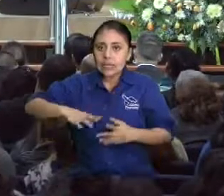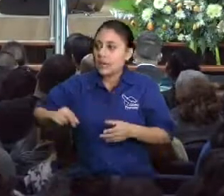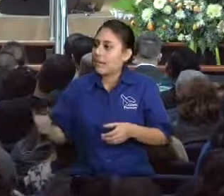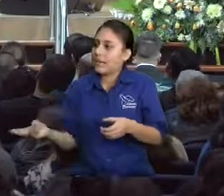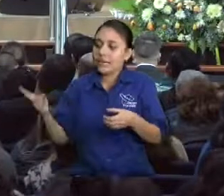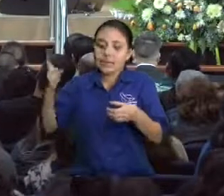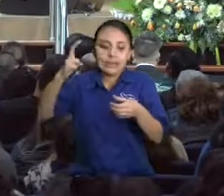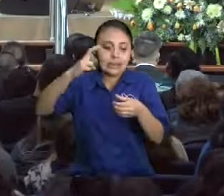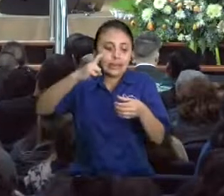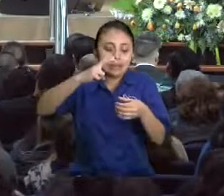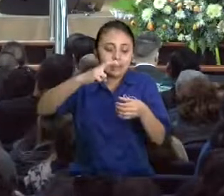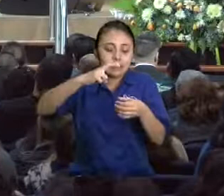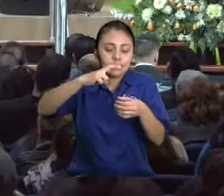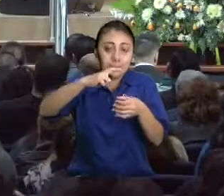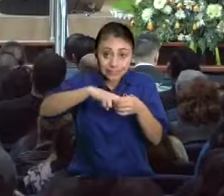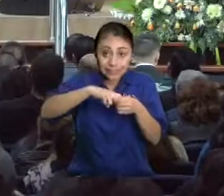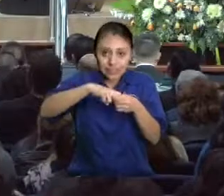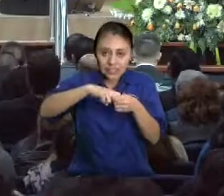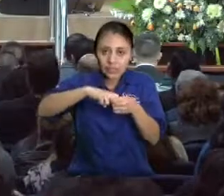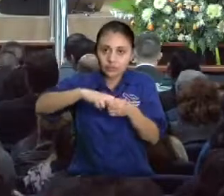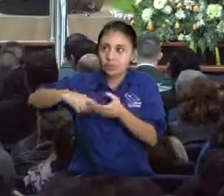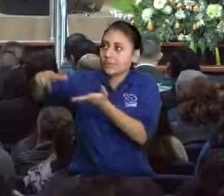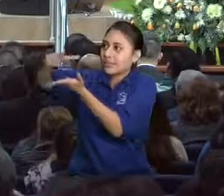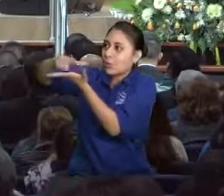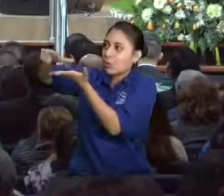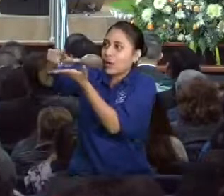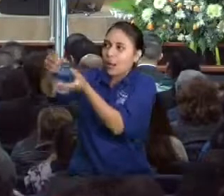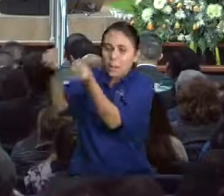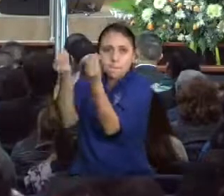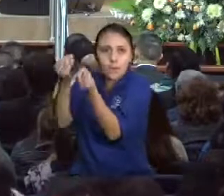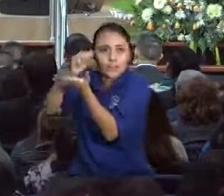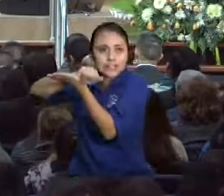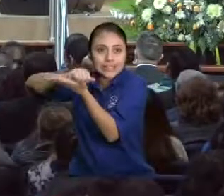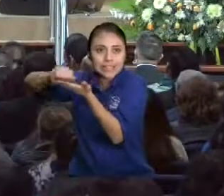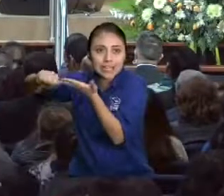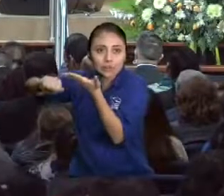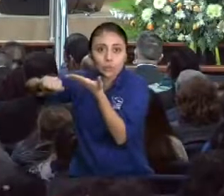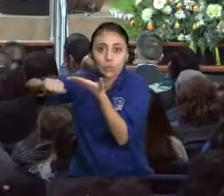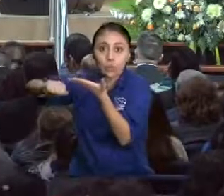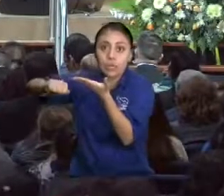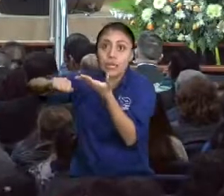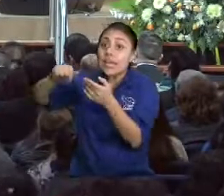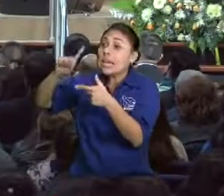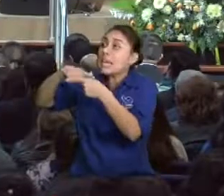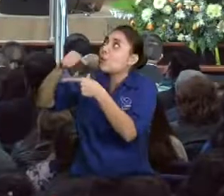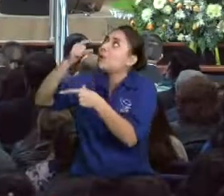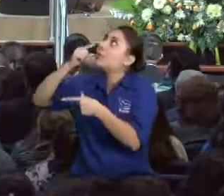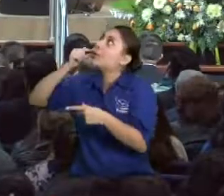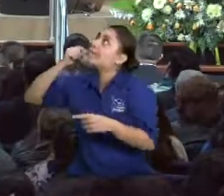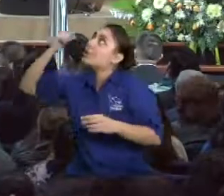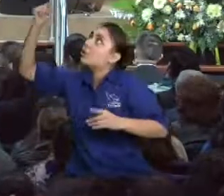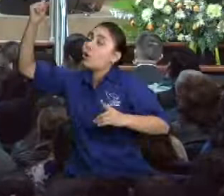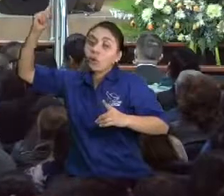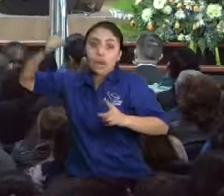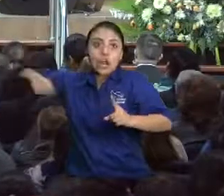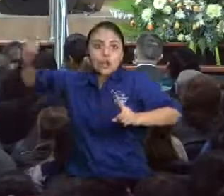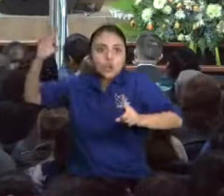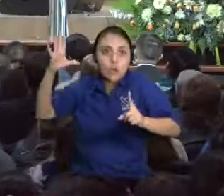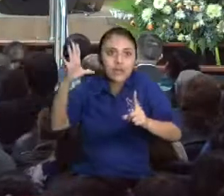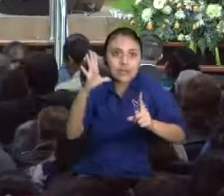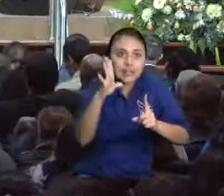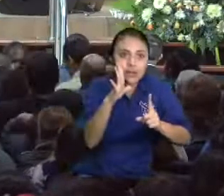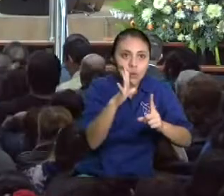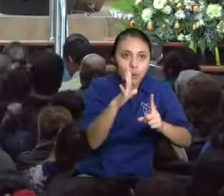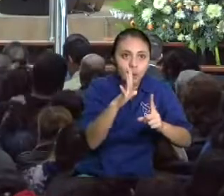lugar santísimo. Y cuando abundó, cuando el Señor lo bendijo de tal manera, hermano, que se maició